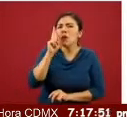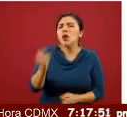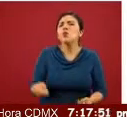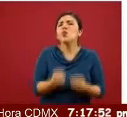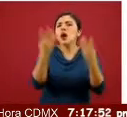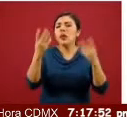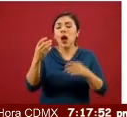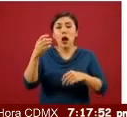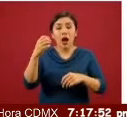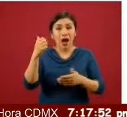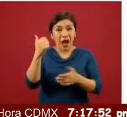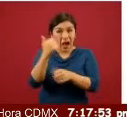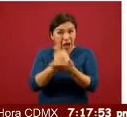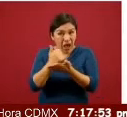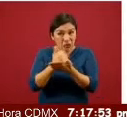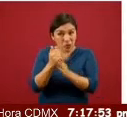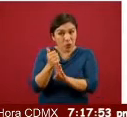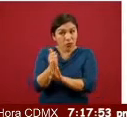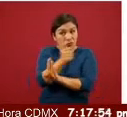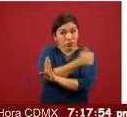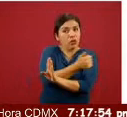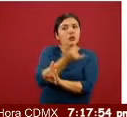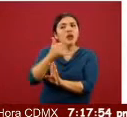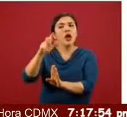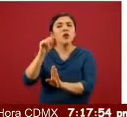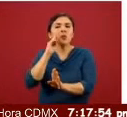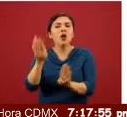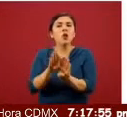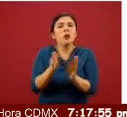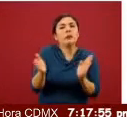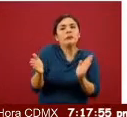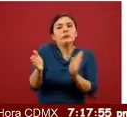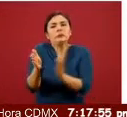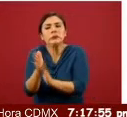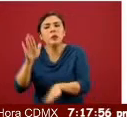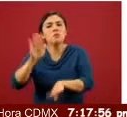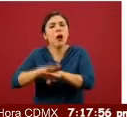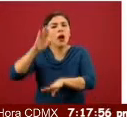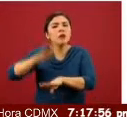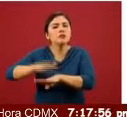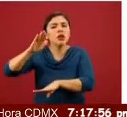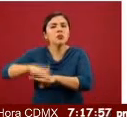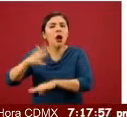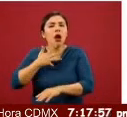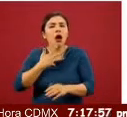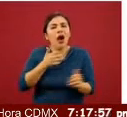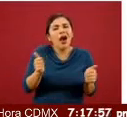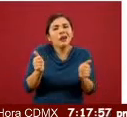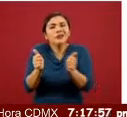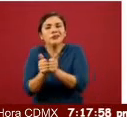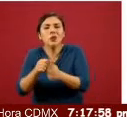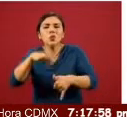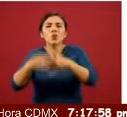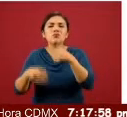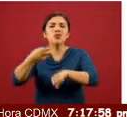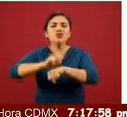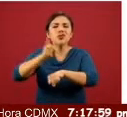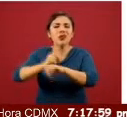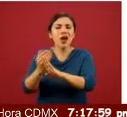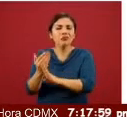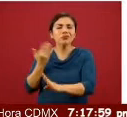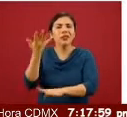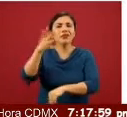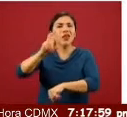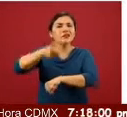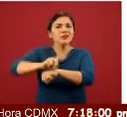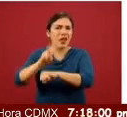barras azules tan atrás en el tiempo, prácticamente la gran mayoría de ellas están en los últimos 10 días, que es lo que hemos